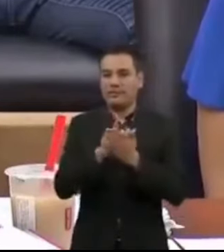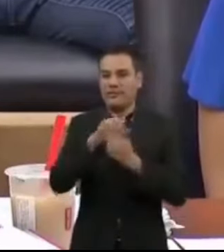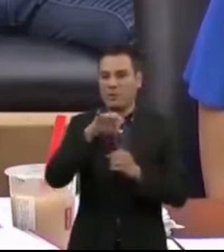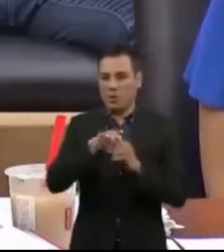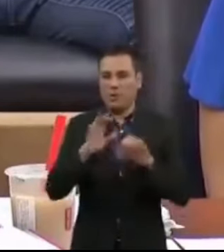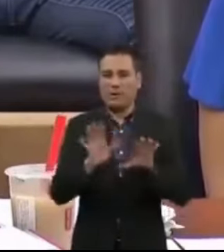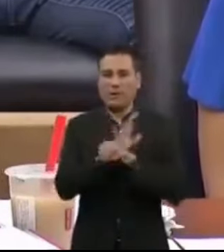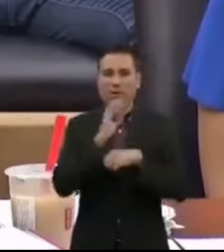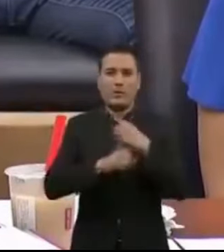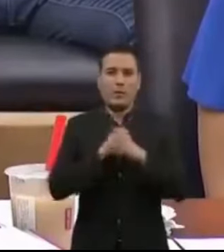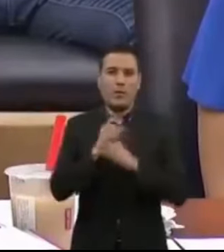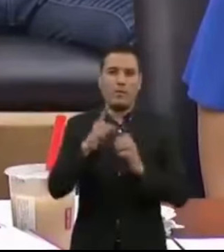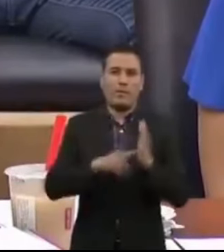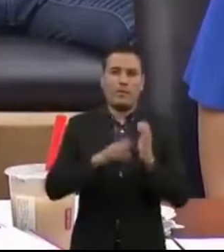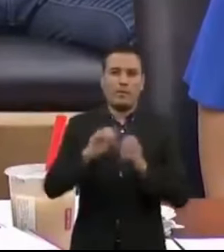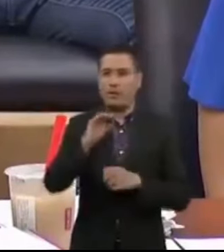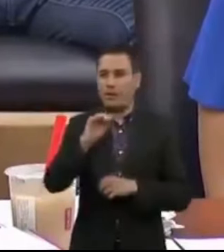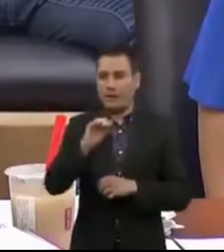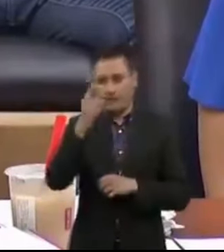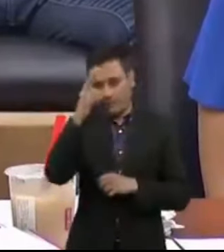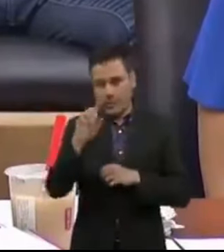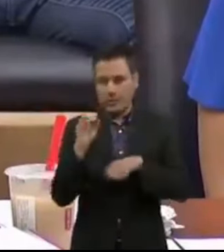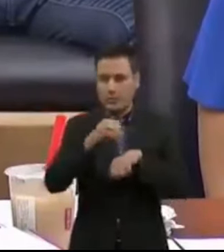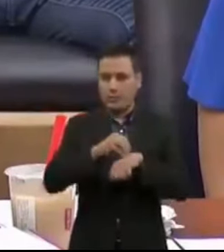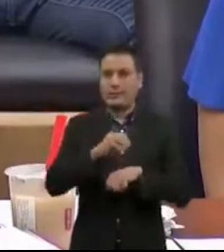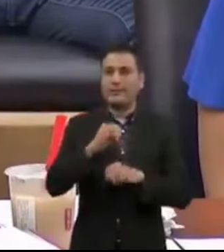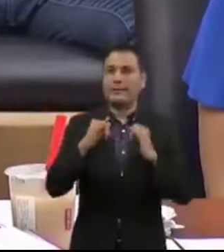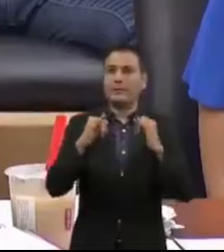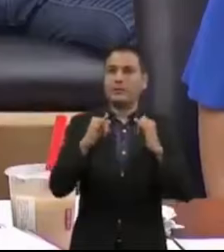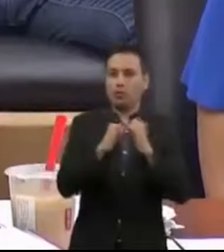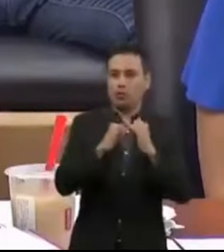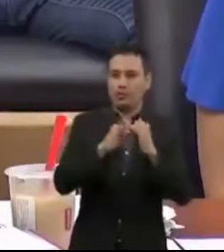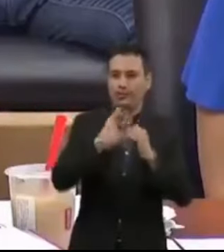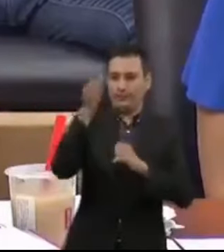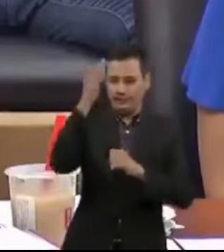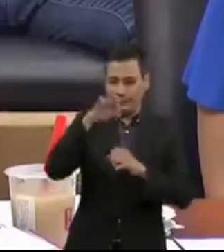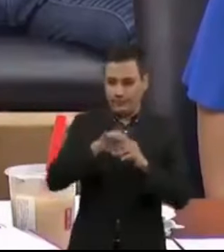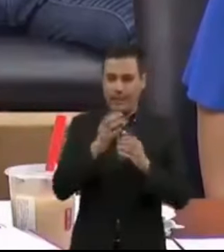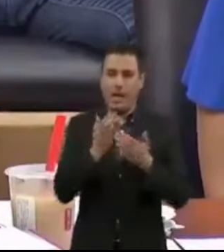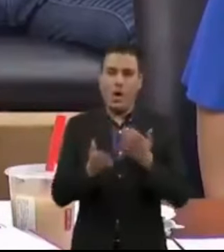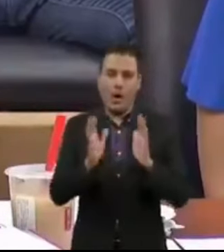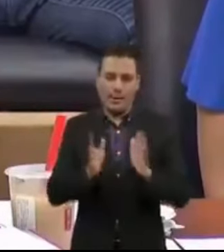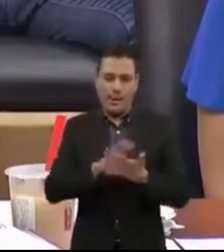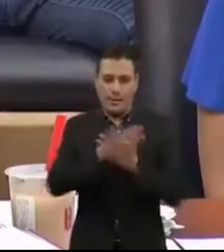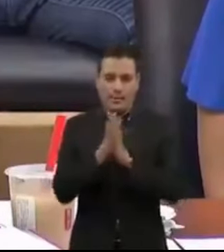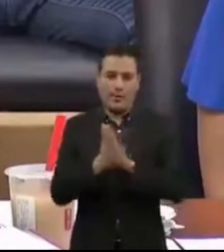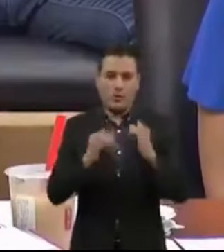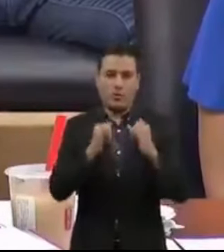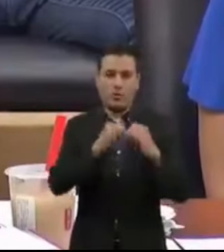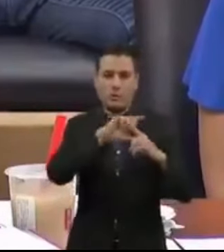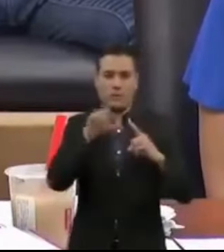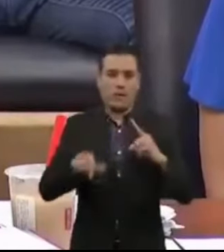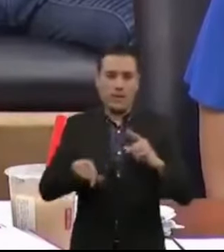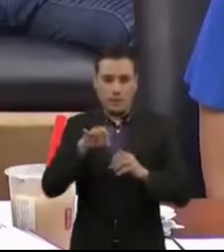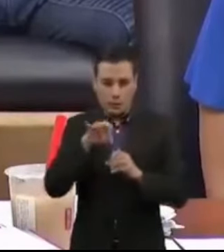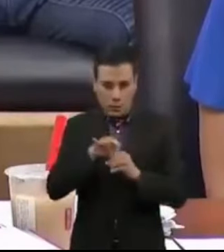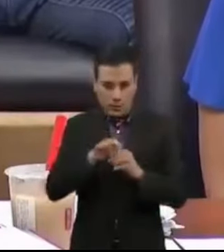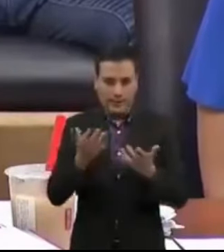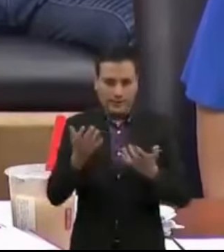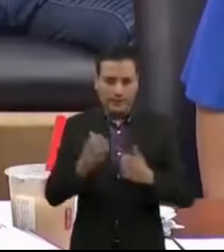resultaron en la creación del Instituto Federal Electoral y que ahora se convirtió en el Instituto Nacional Electoral con las reformas en donde